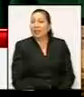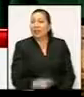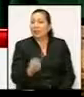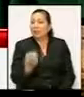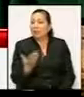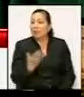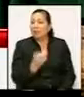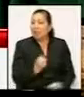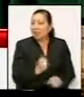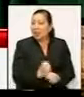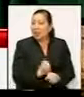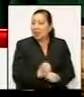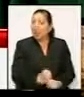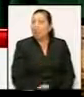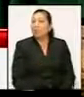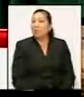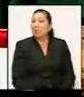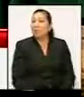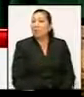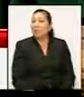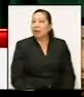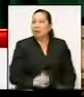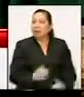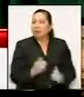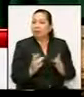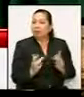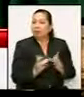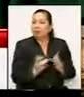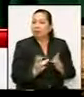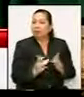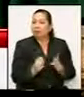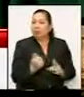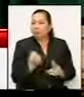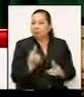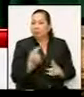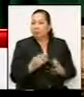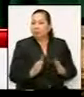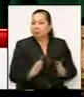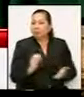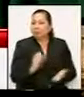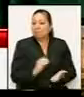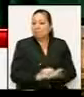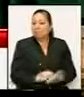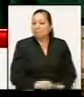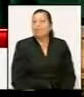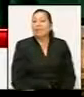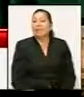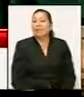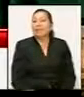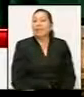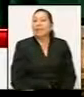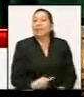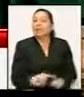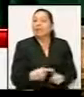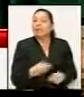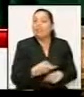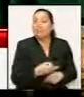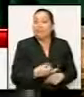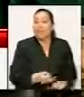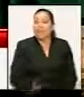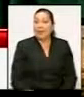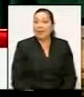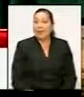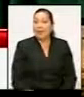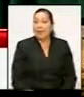hemos hecho un trabajo en el cual hemos identificado que existen 11 plantas más en diferentes regiones y estamos